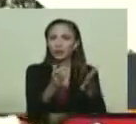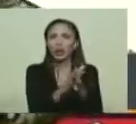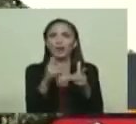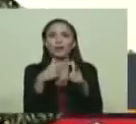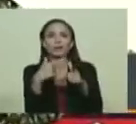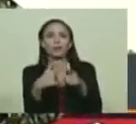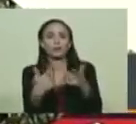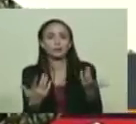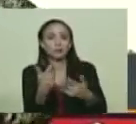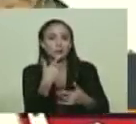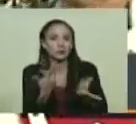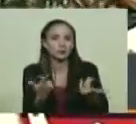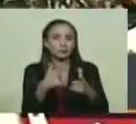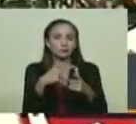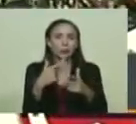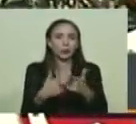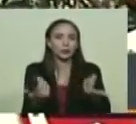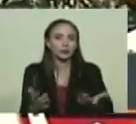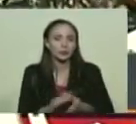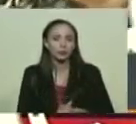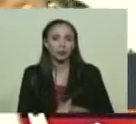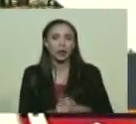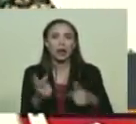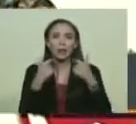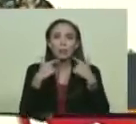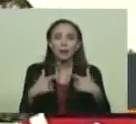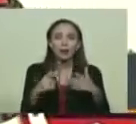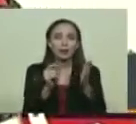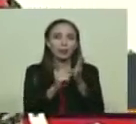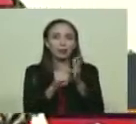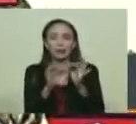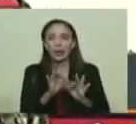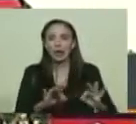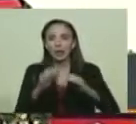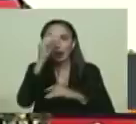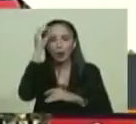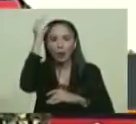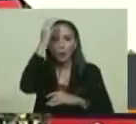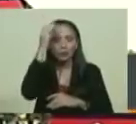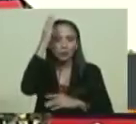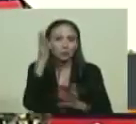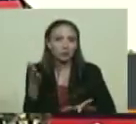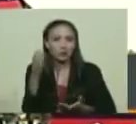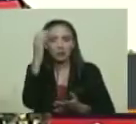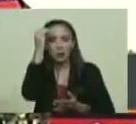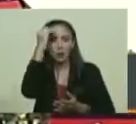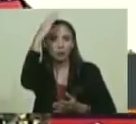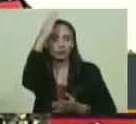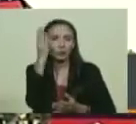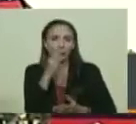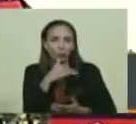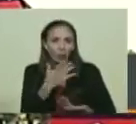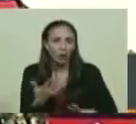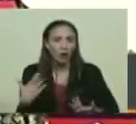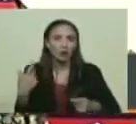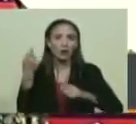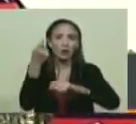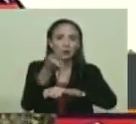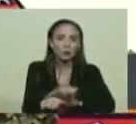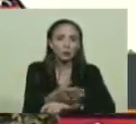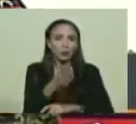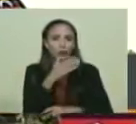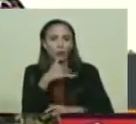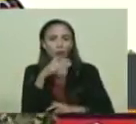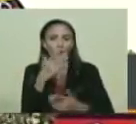entonces? ¿Se perdió la universidad? ¿Se perdieron los estudios? ¿Se perdió la carrera? ¿Y ahora